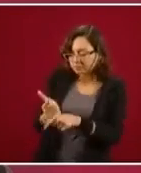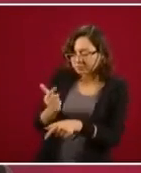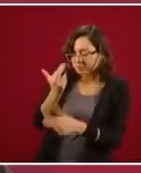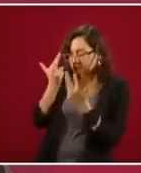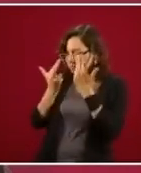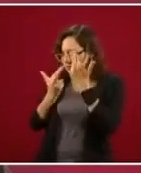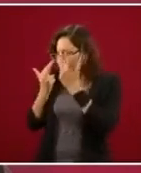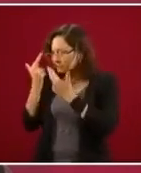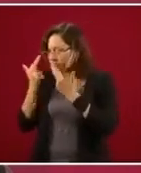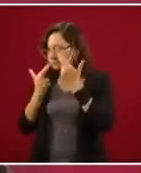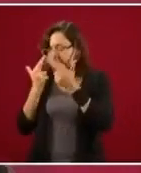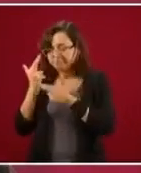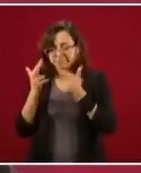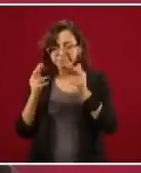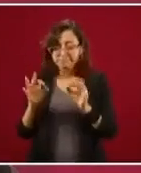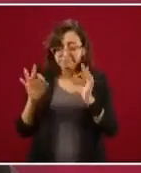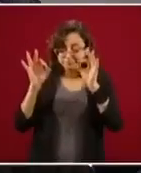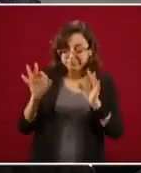las plantas,